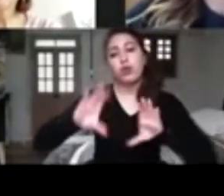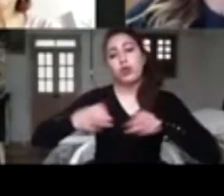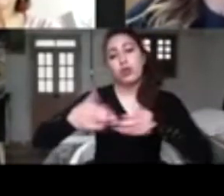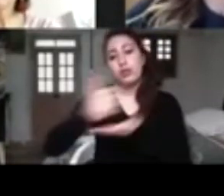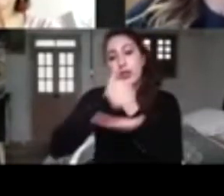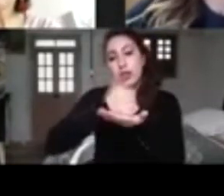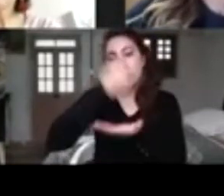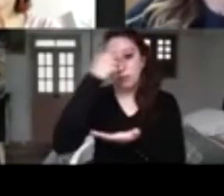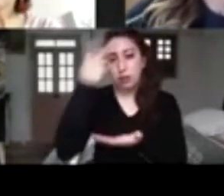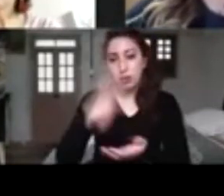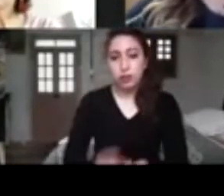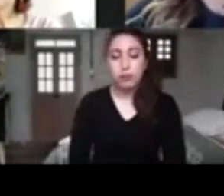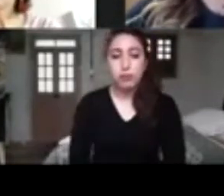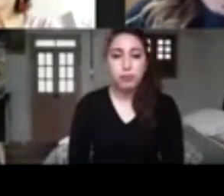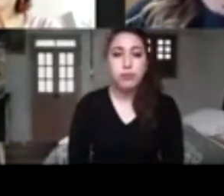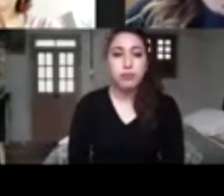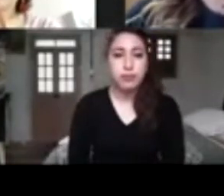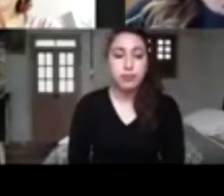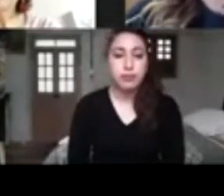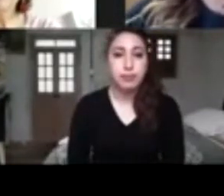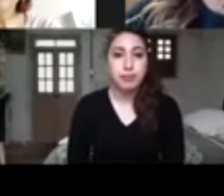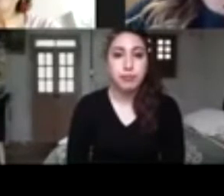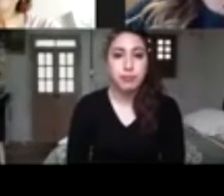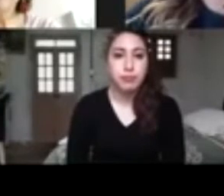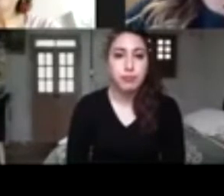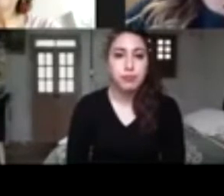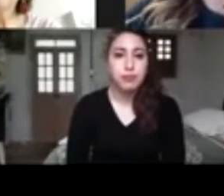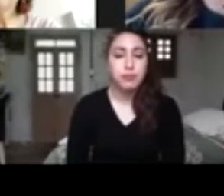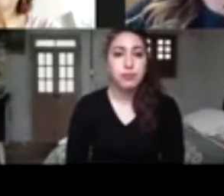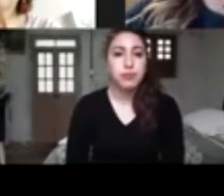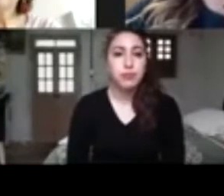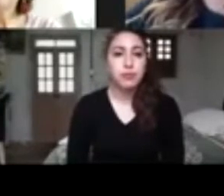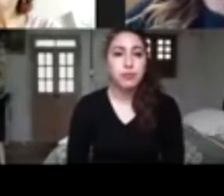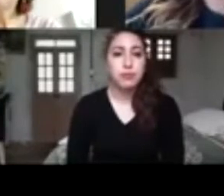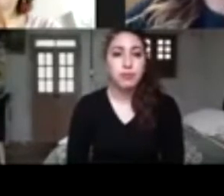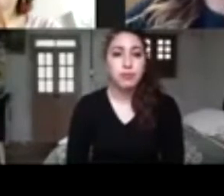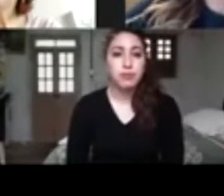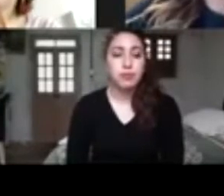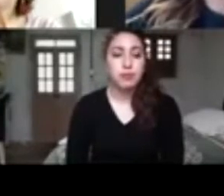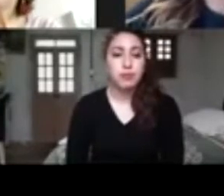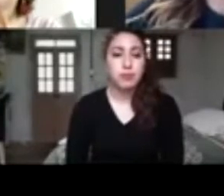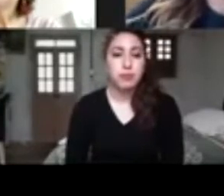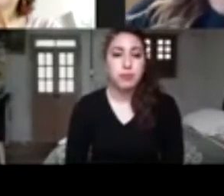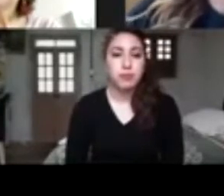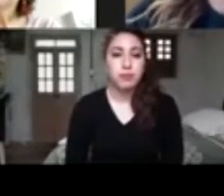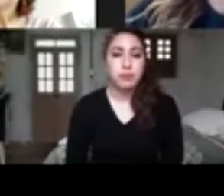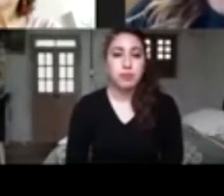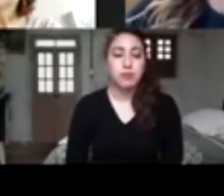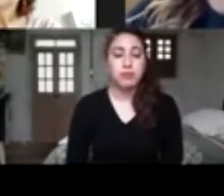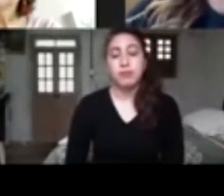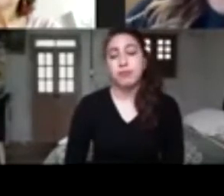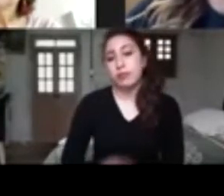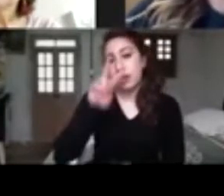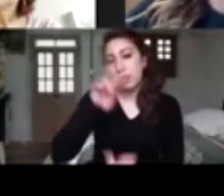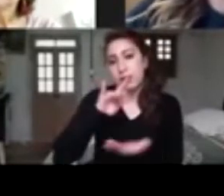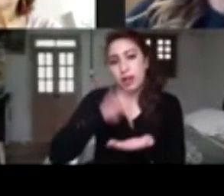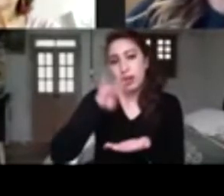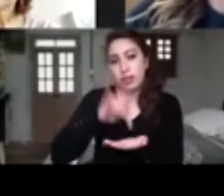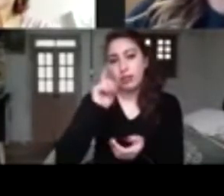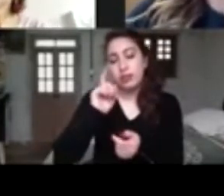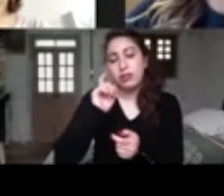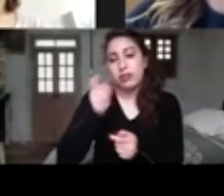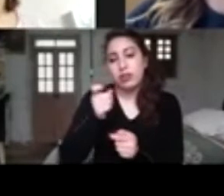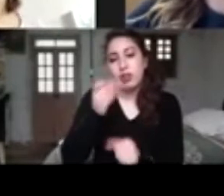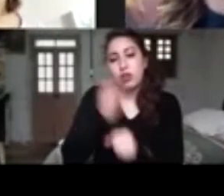Buenos días. Agradecemos que nos esté pues dando seguimiento y sobre todo su colaboración para realizar